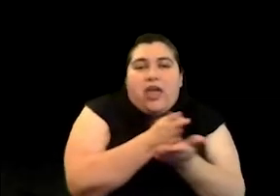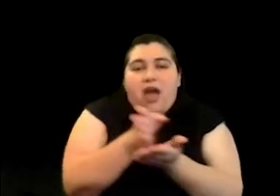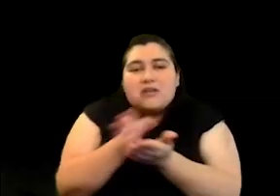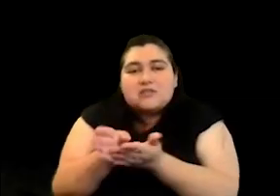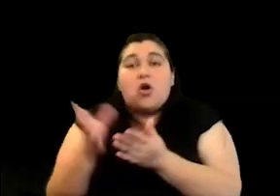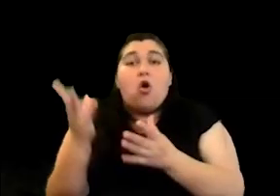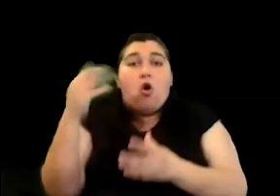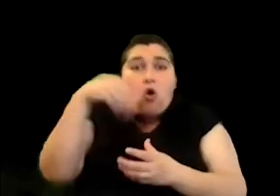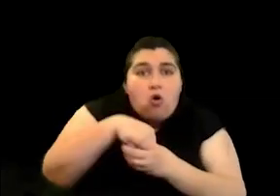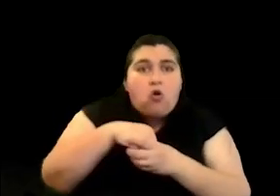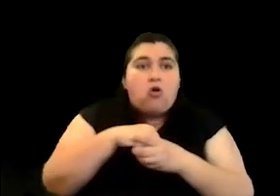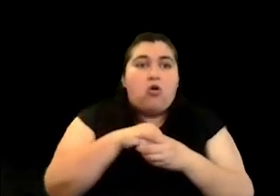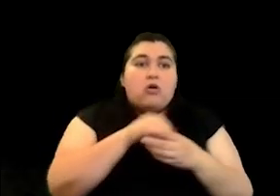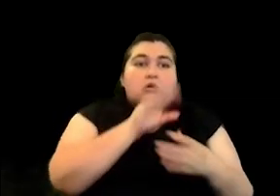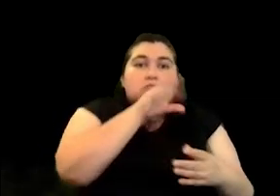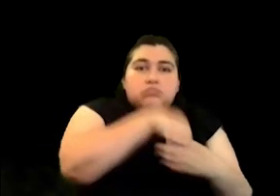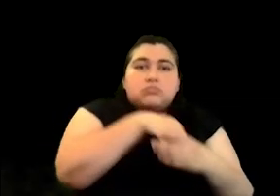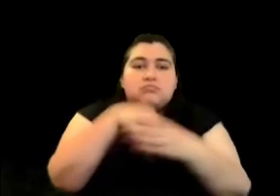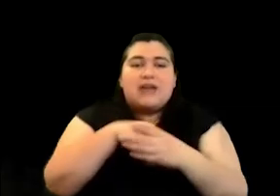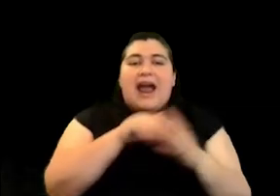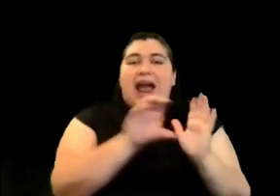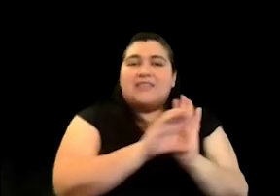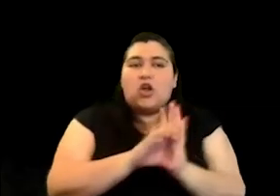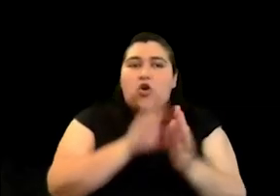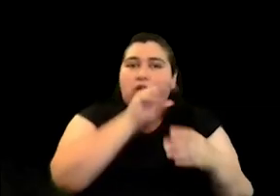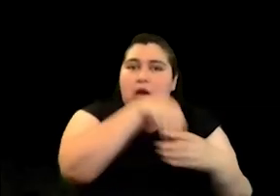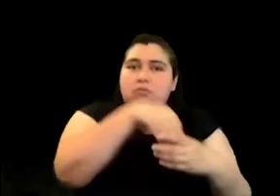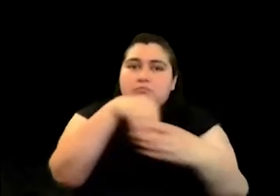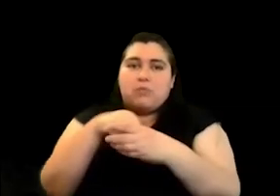es el problema? En estos tres